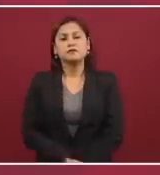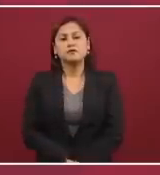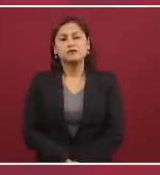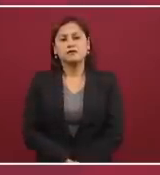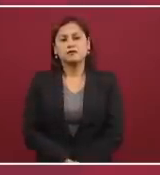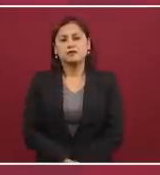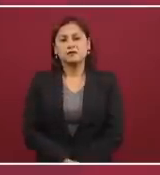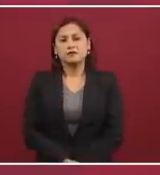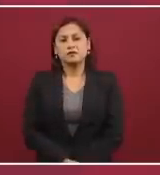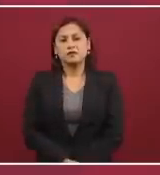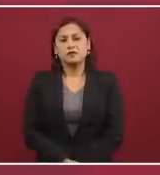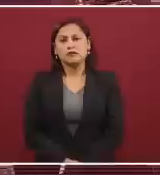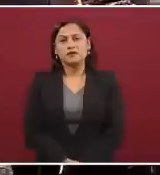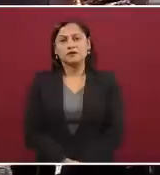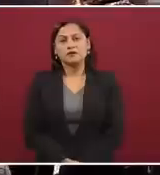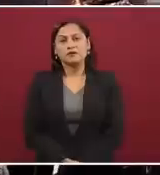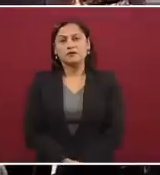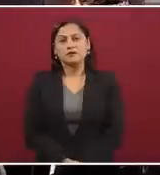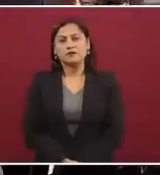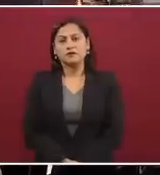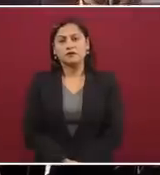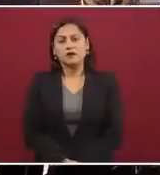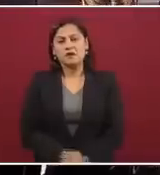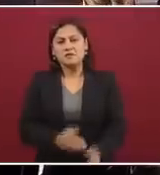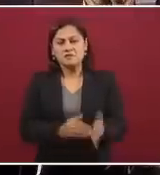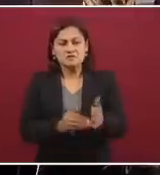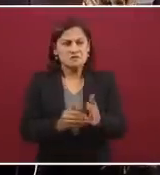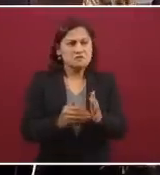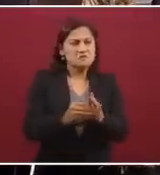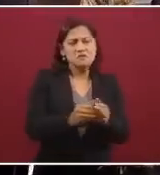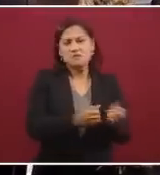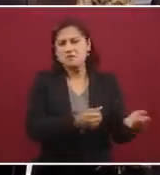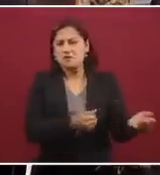miles a piedras negras no